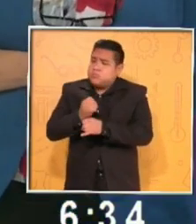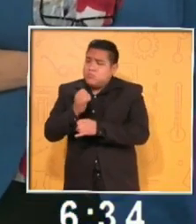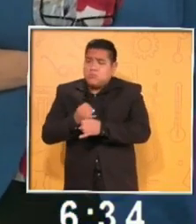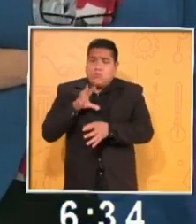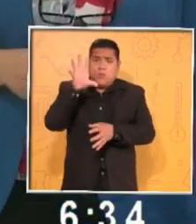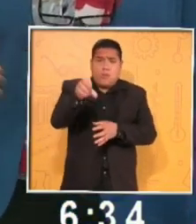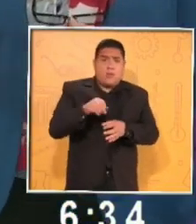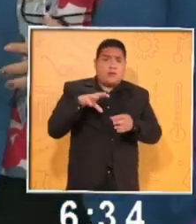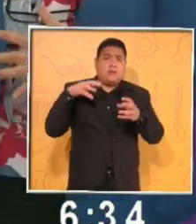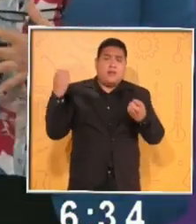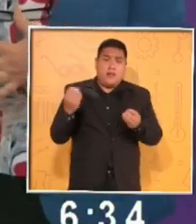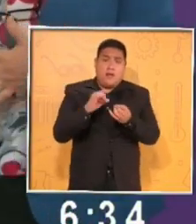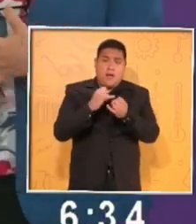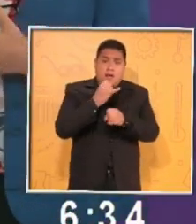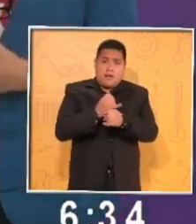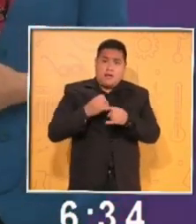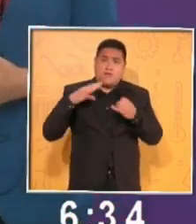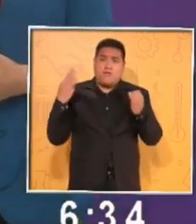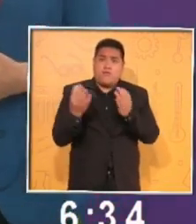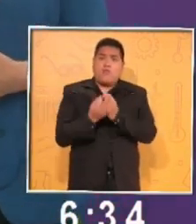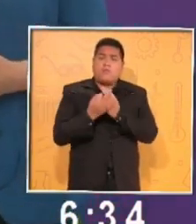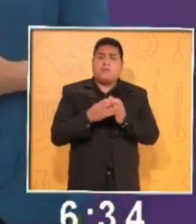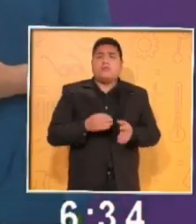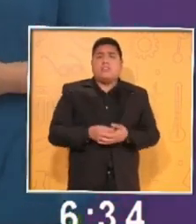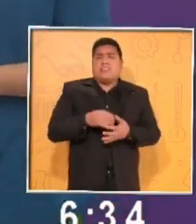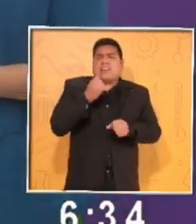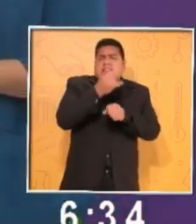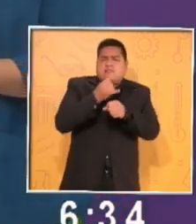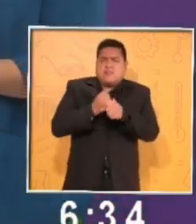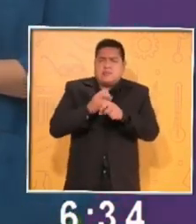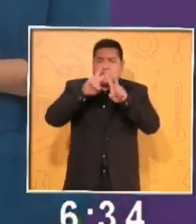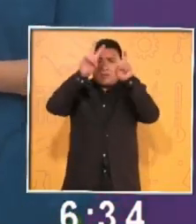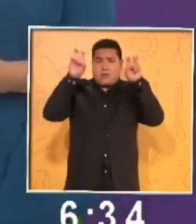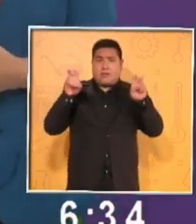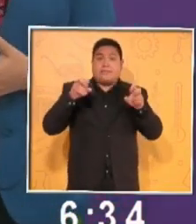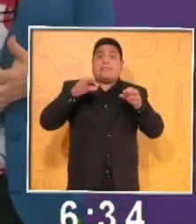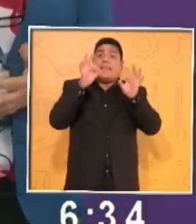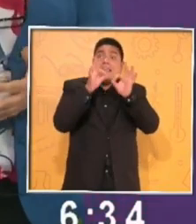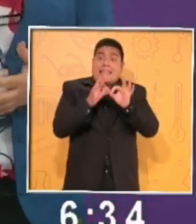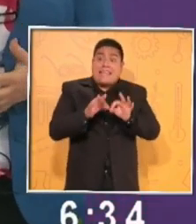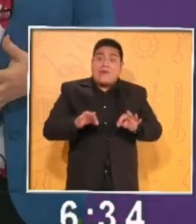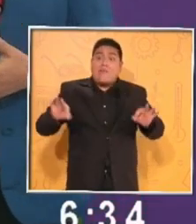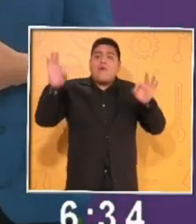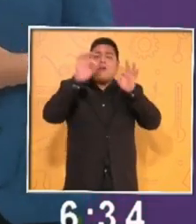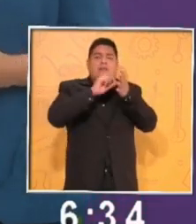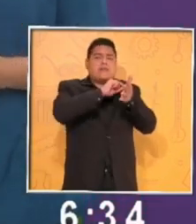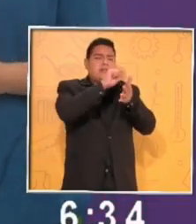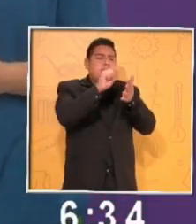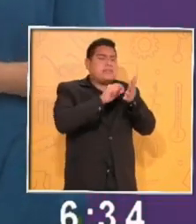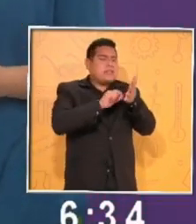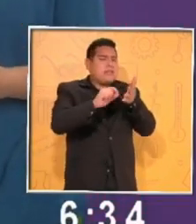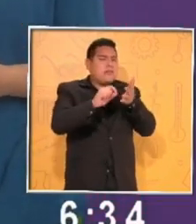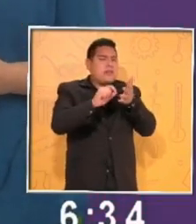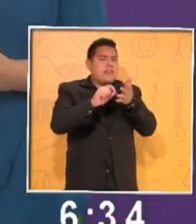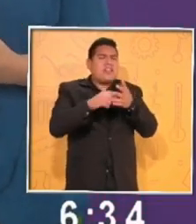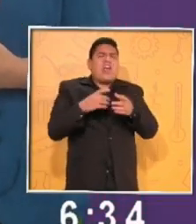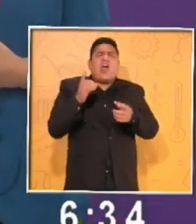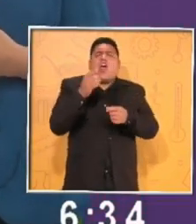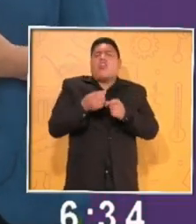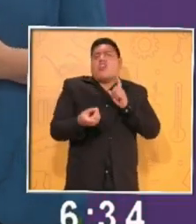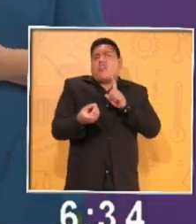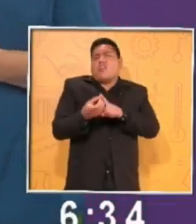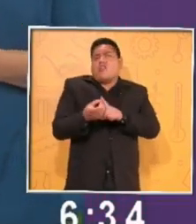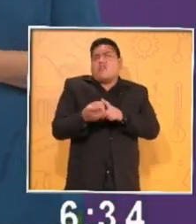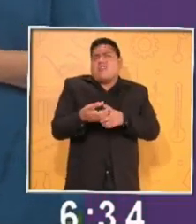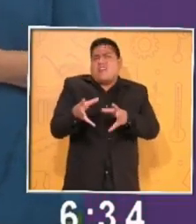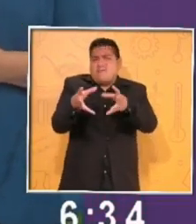información. Si ya has investigado sobre el tema, hay que registrar la referencia bibliográfica. Recuerden que ayer comentamos